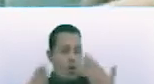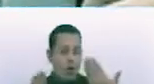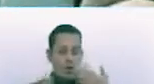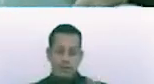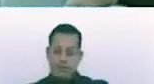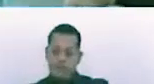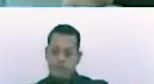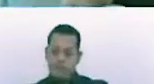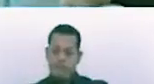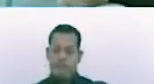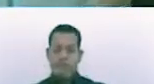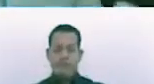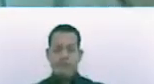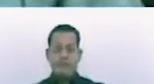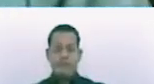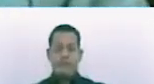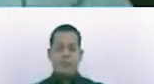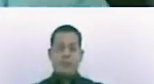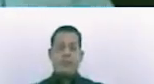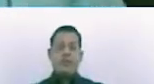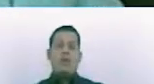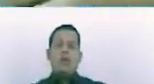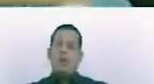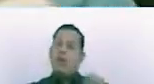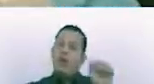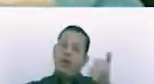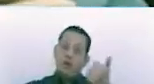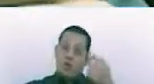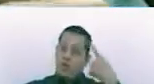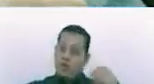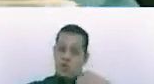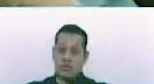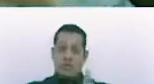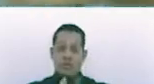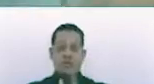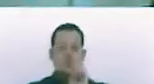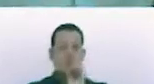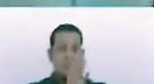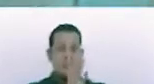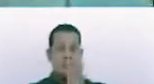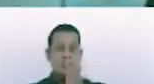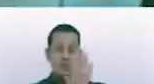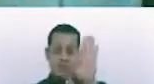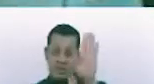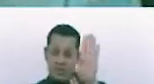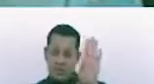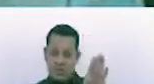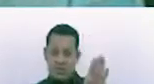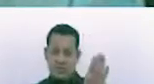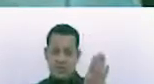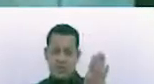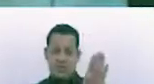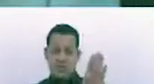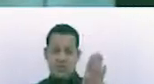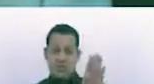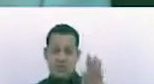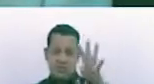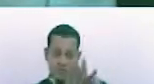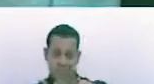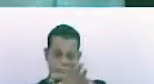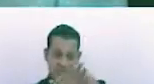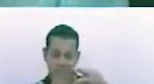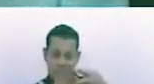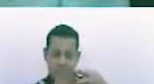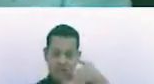ahí no hay que mentir. De ahí, otro colega diputado dijo que se estaba respetando el calendario